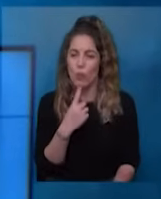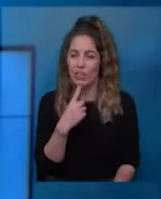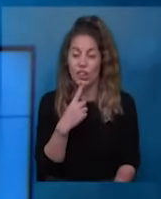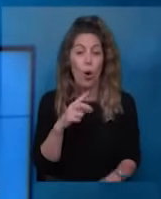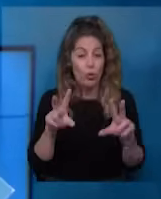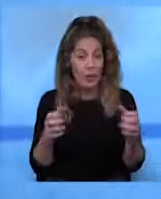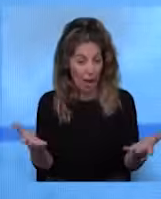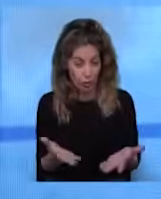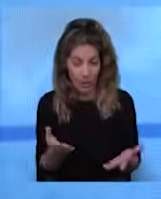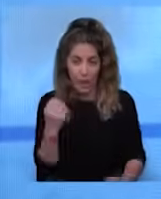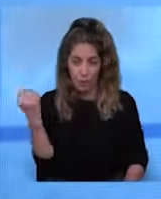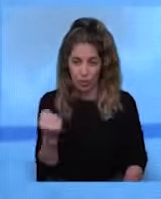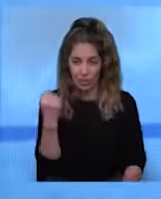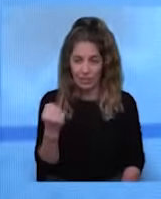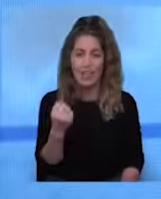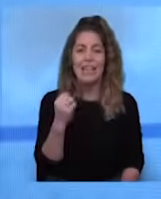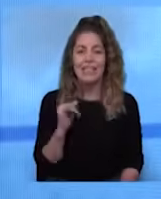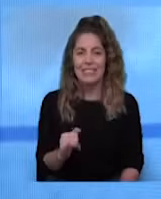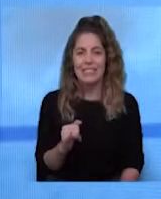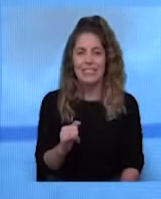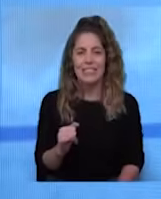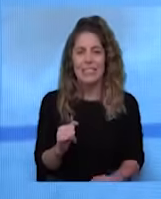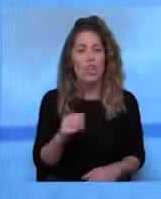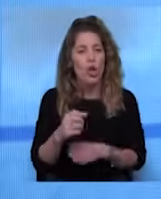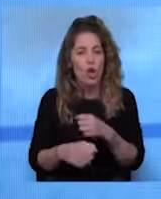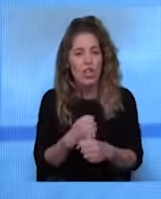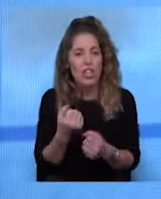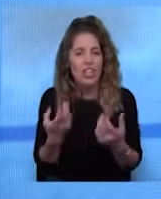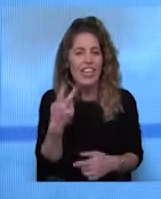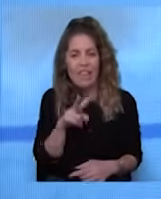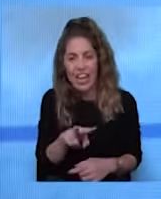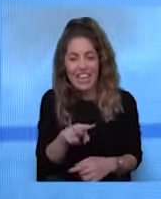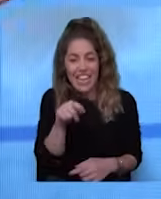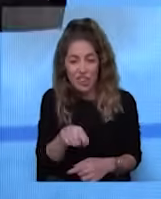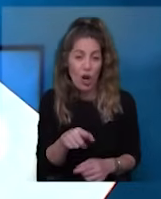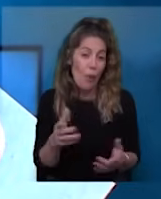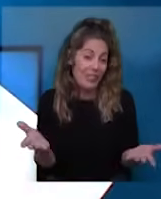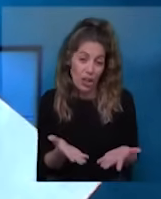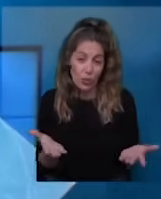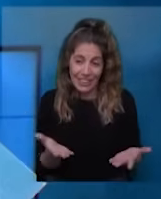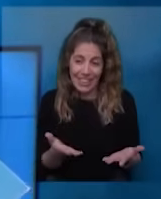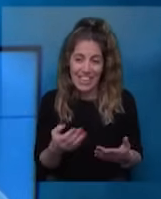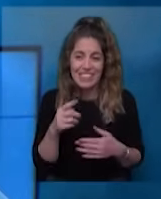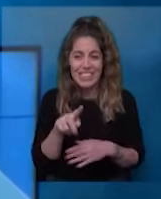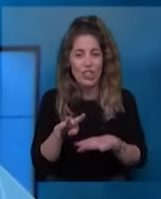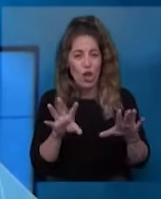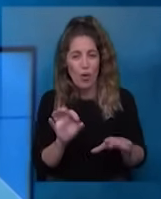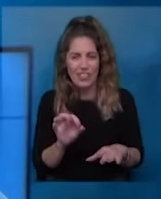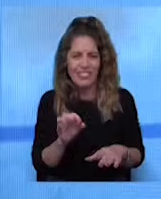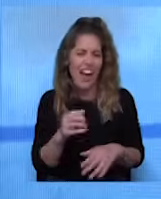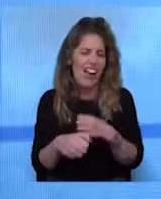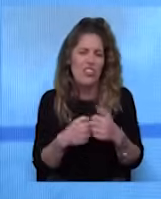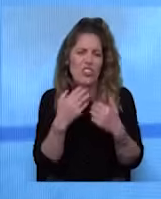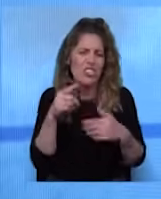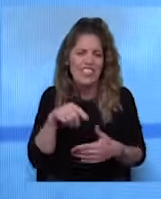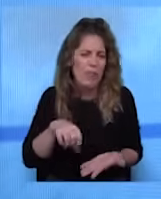actualidad importante no un tema de actualidad es decir todos los años que vos quieras ver Esto va a ser de actualidad porque tiene 190 no sé cuántos años tiene